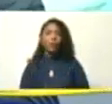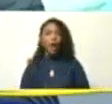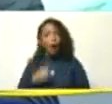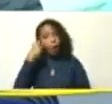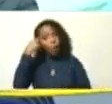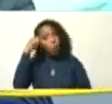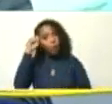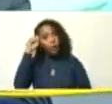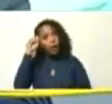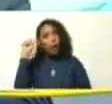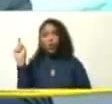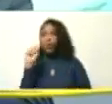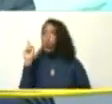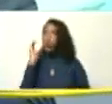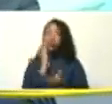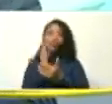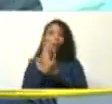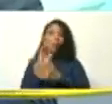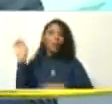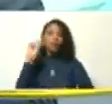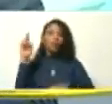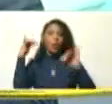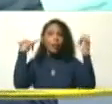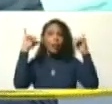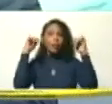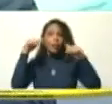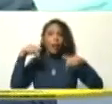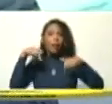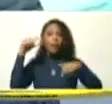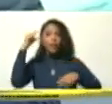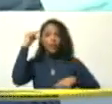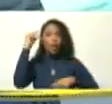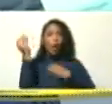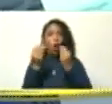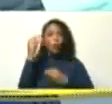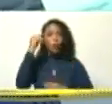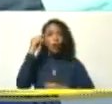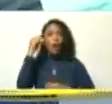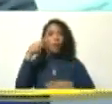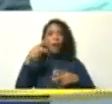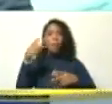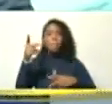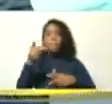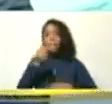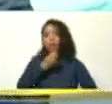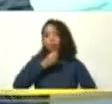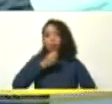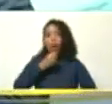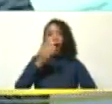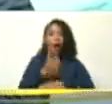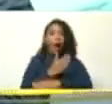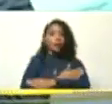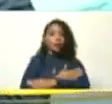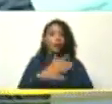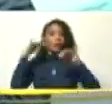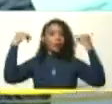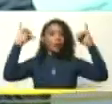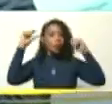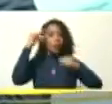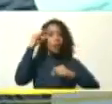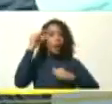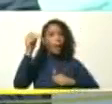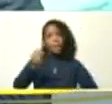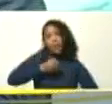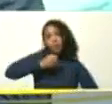recordarnos que no siempre en Venezuela se celebró esta fecha como el Día del Periodista. Antes se celebró el Día del Periodista